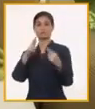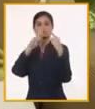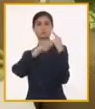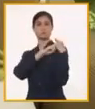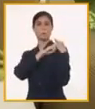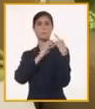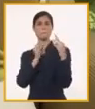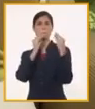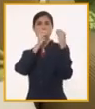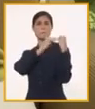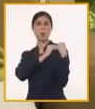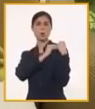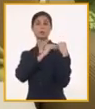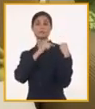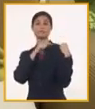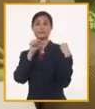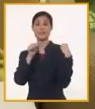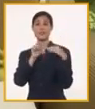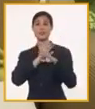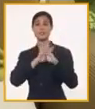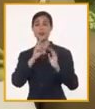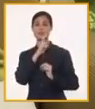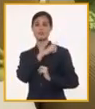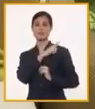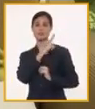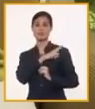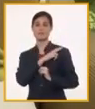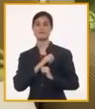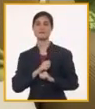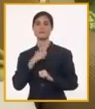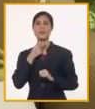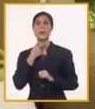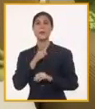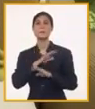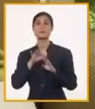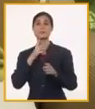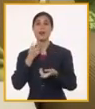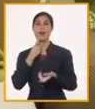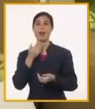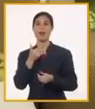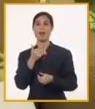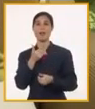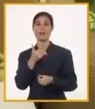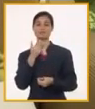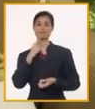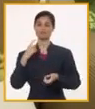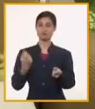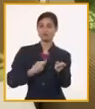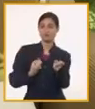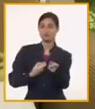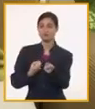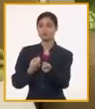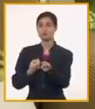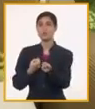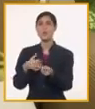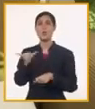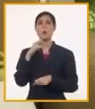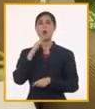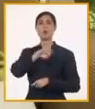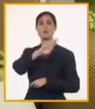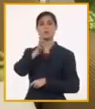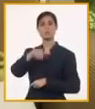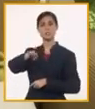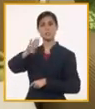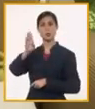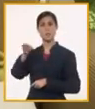de comandante, por supuesto, en la lucha en el ejército rebelde. Iba a decir Sierra Maestra porque hay un poco